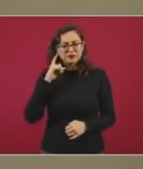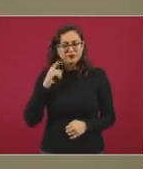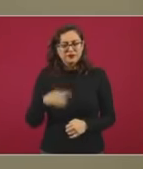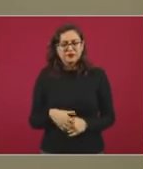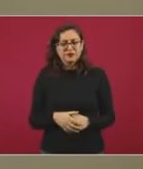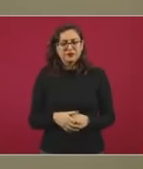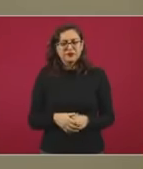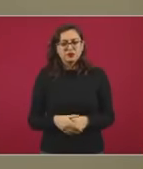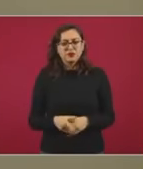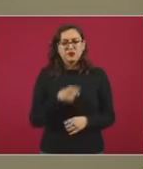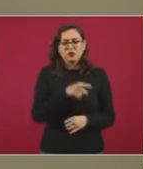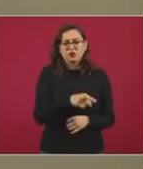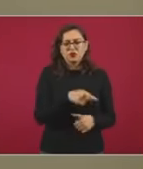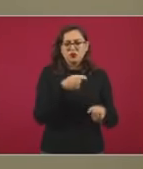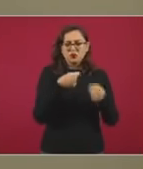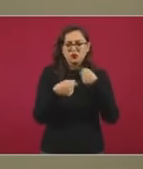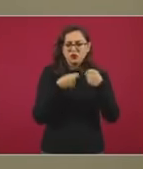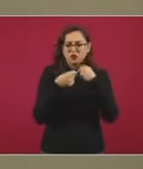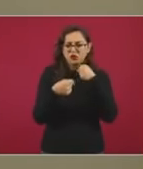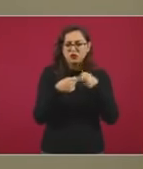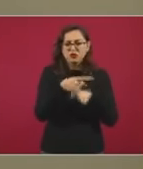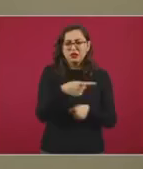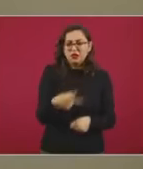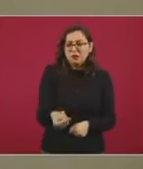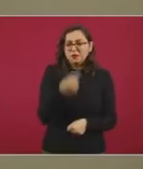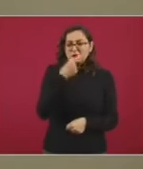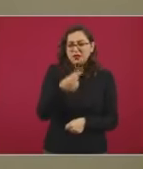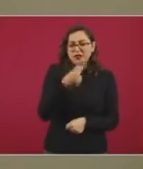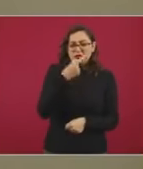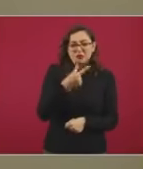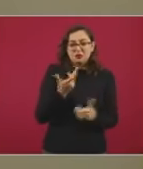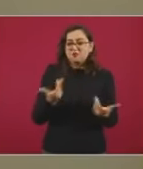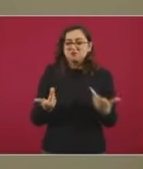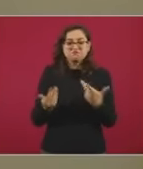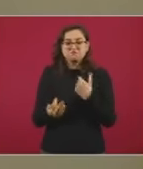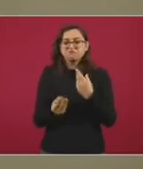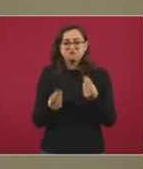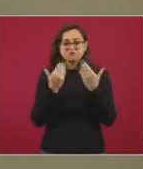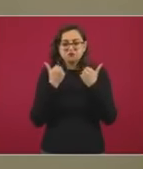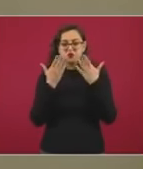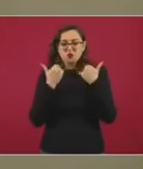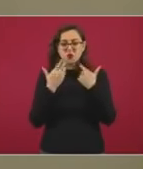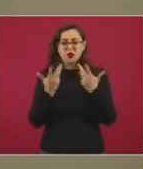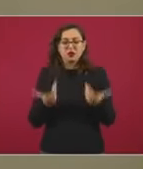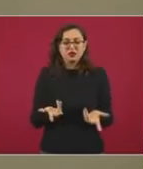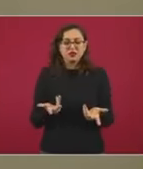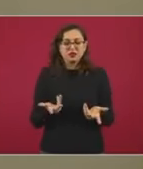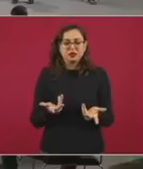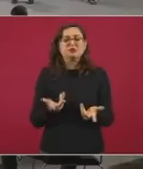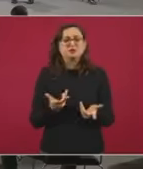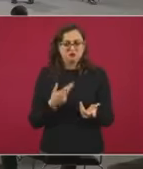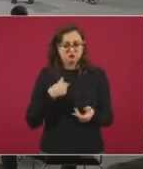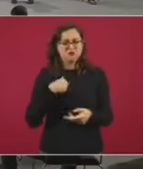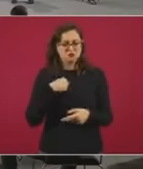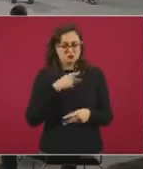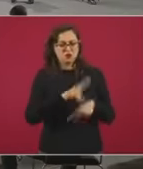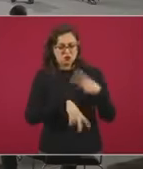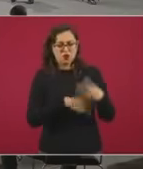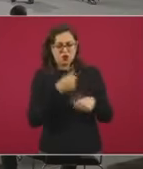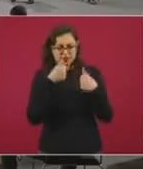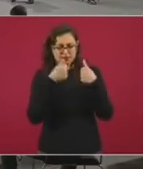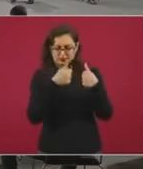y no ha podido tener el respaldo ni de SEAD a través de esto, ni de las instituciones de salud de México. Lo va a tener. Les voy a poner un